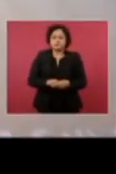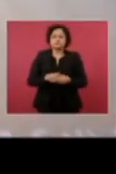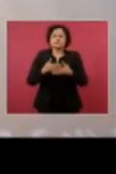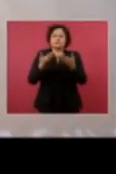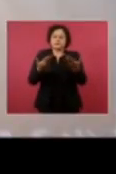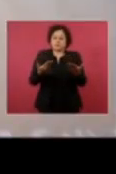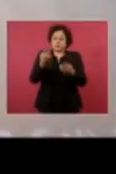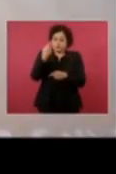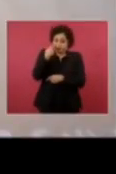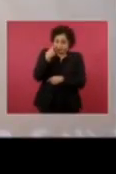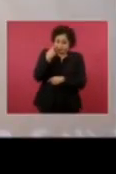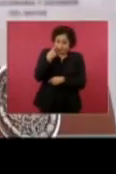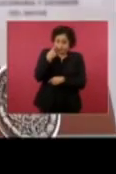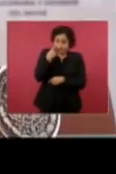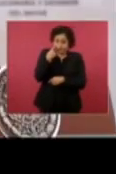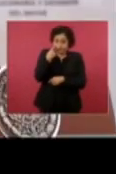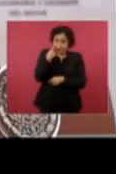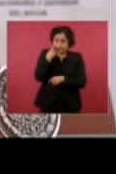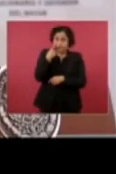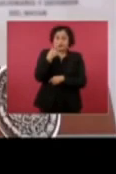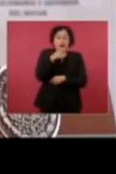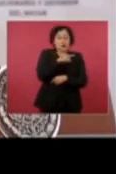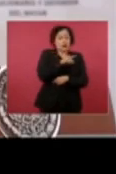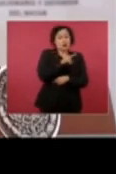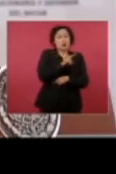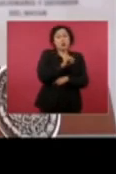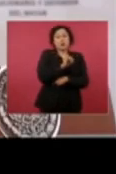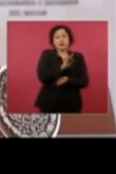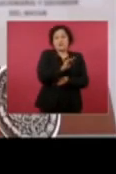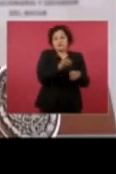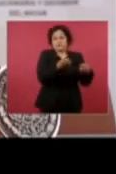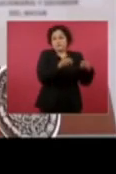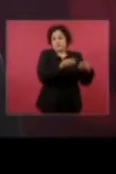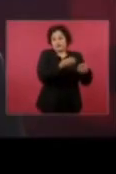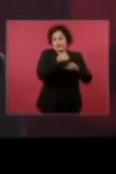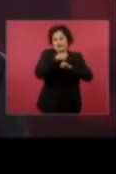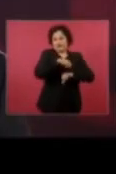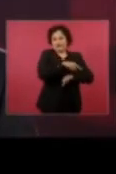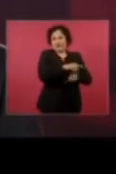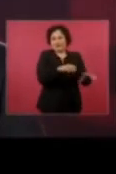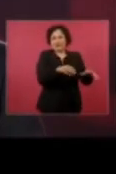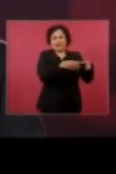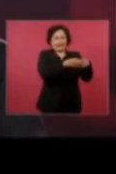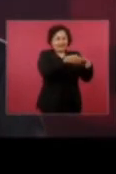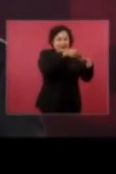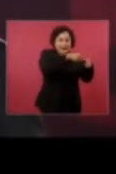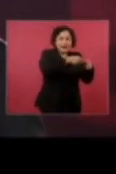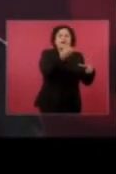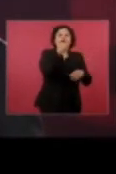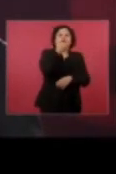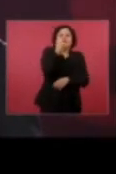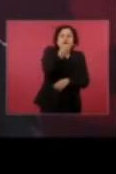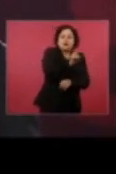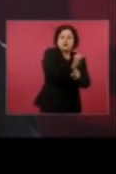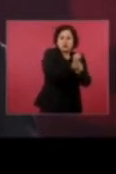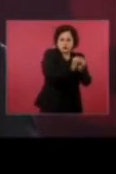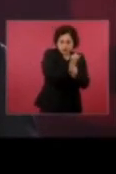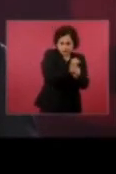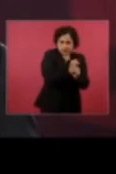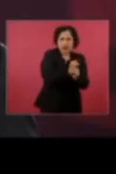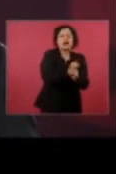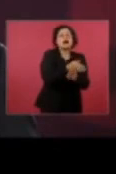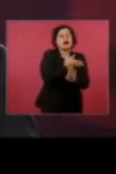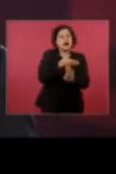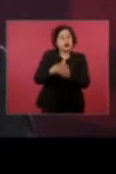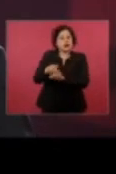absolutamente nada de latino es solo un empleado Aparentemente Carlos Así que Detrás de él hay otros que esos